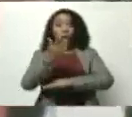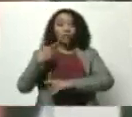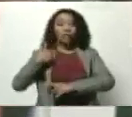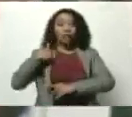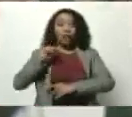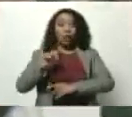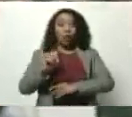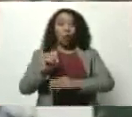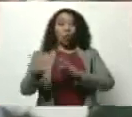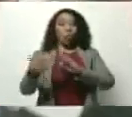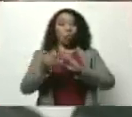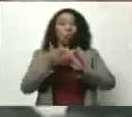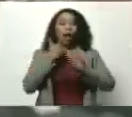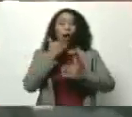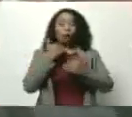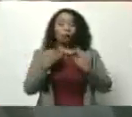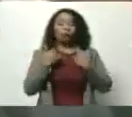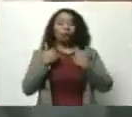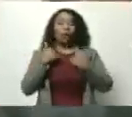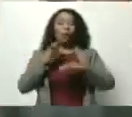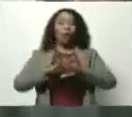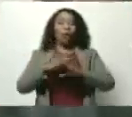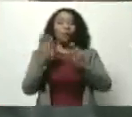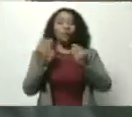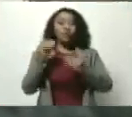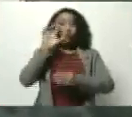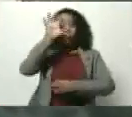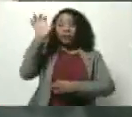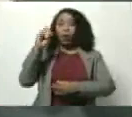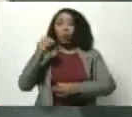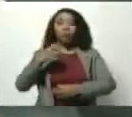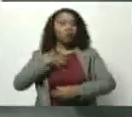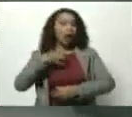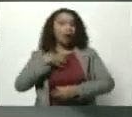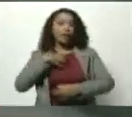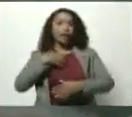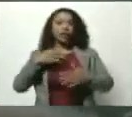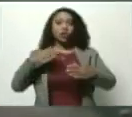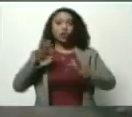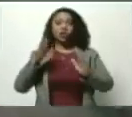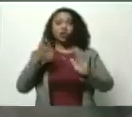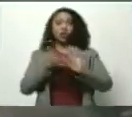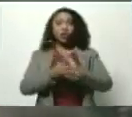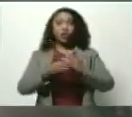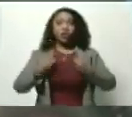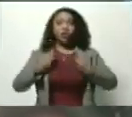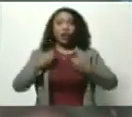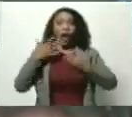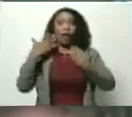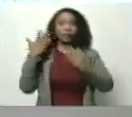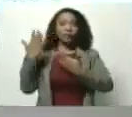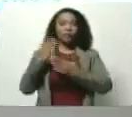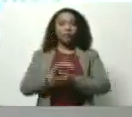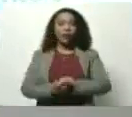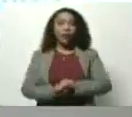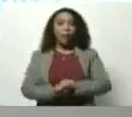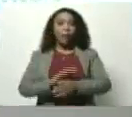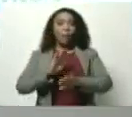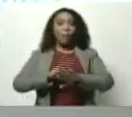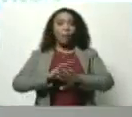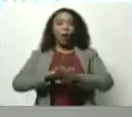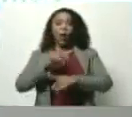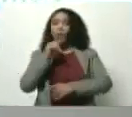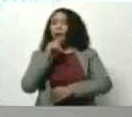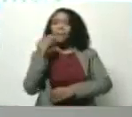que pasar porque no hay muchos países que podrían sobrevivir esto porque no tenemos más